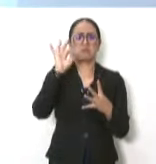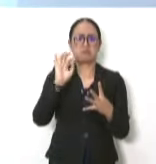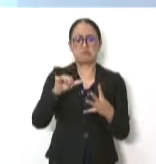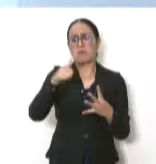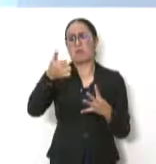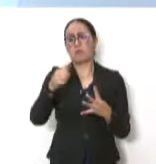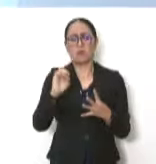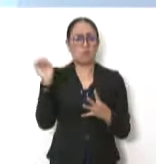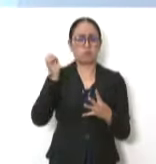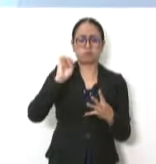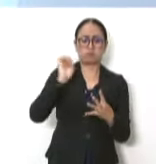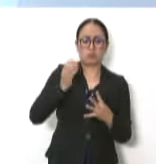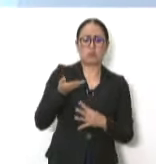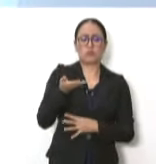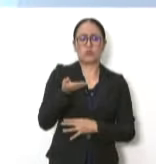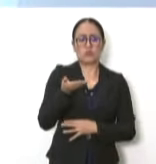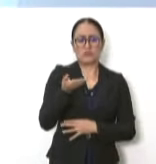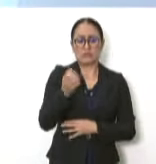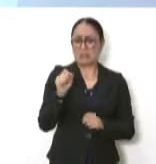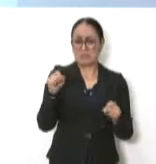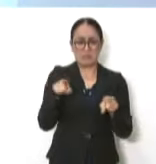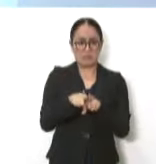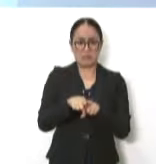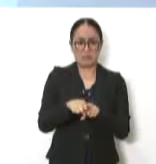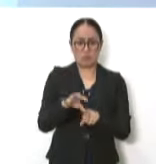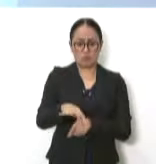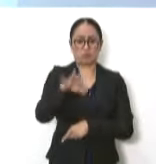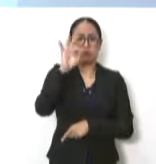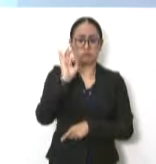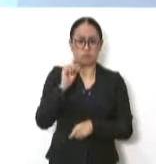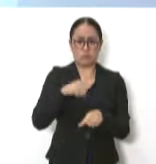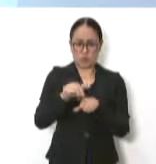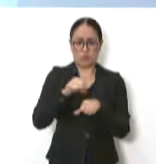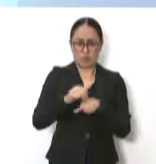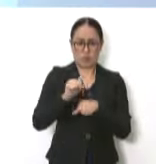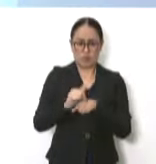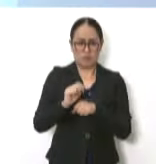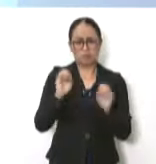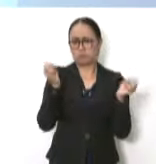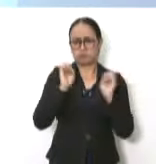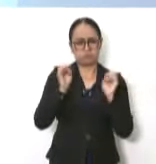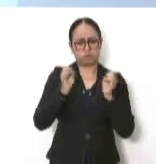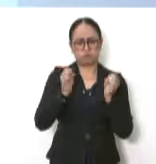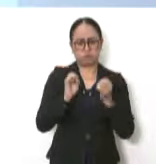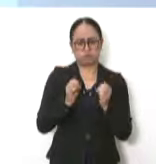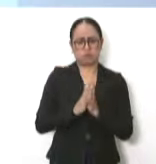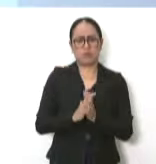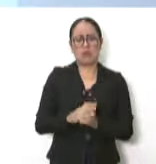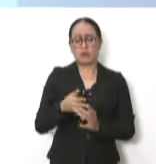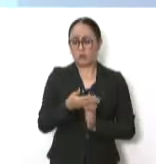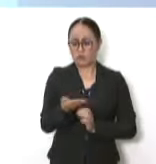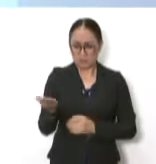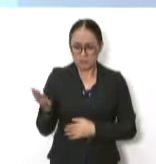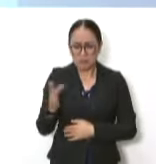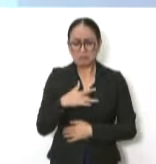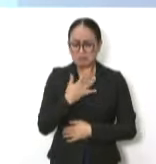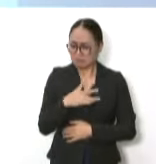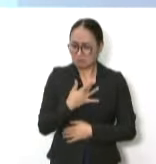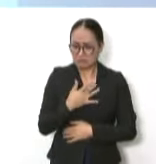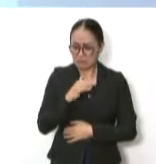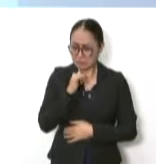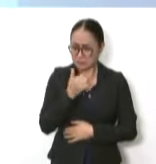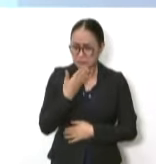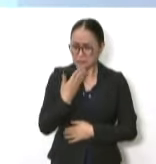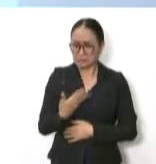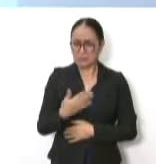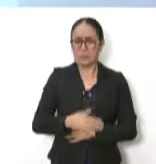no solicitamos el mismo tratamiento para otros asuntos. Así es que, si no tienen inconveniente, vamos a hacer